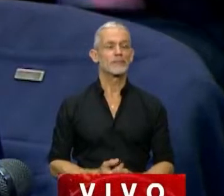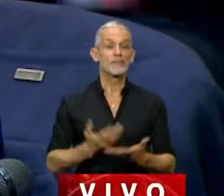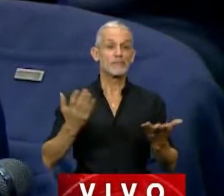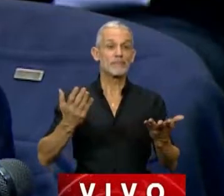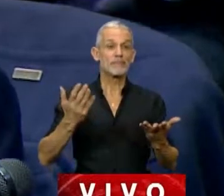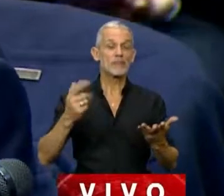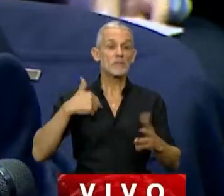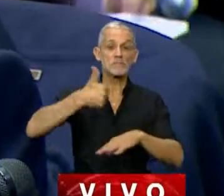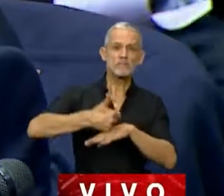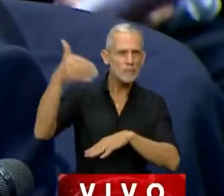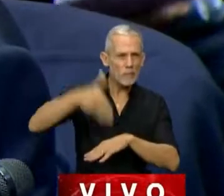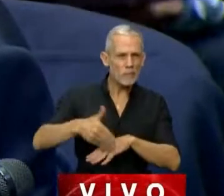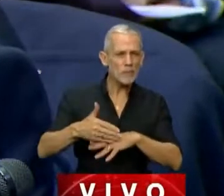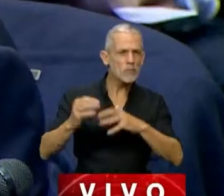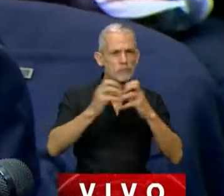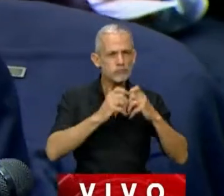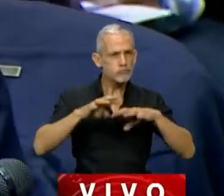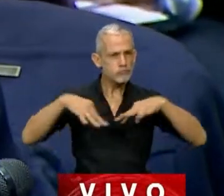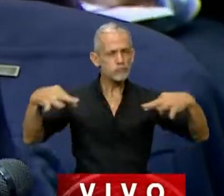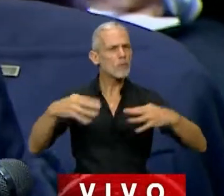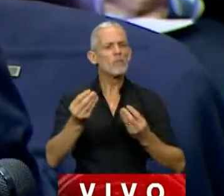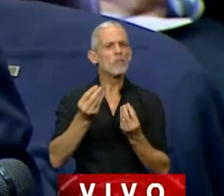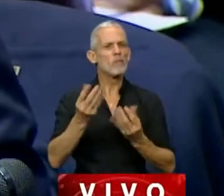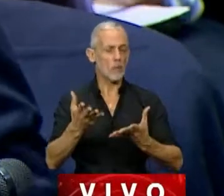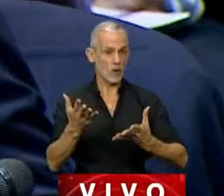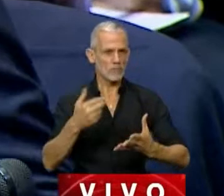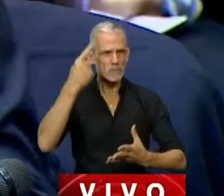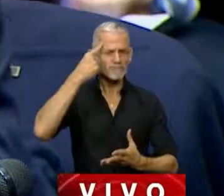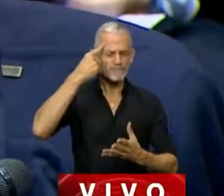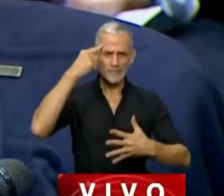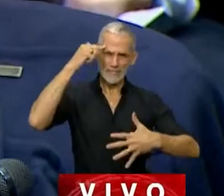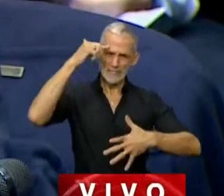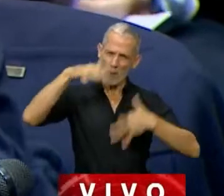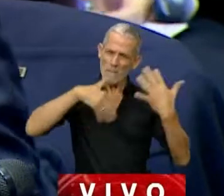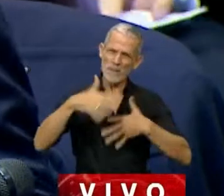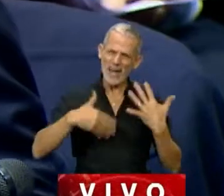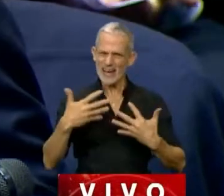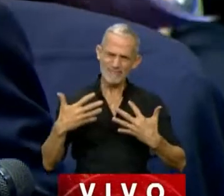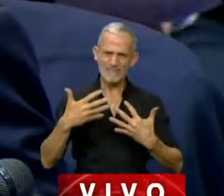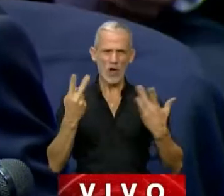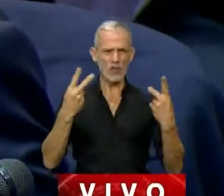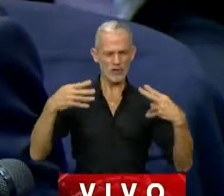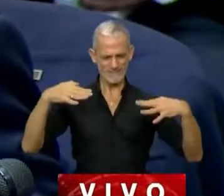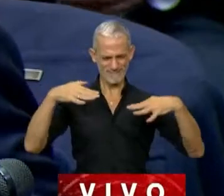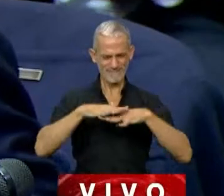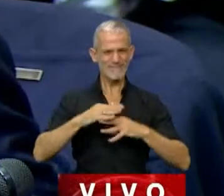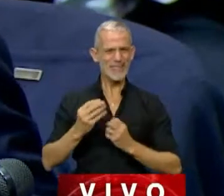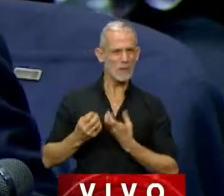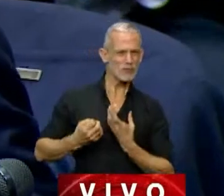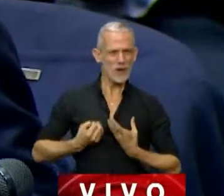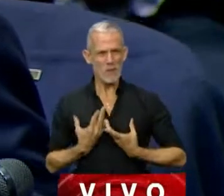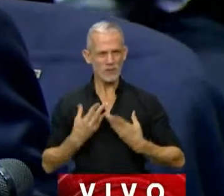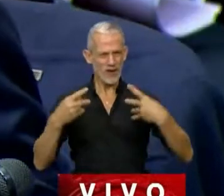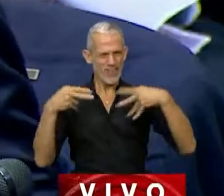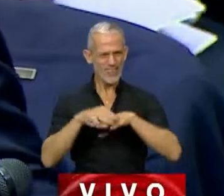Y asistimos a este debate, sinceramente, con una mezcla de dos emociones, ¿no? Por